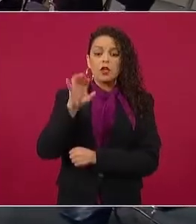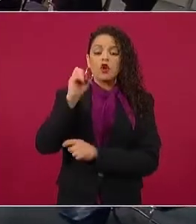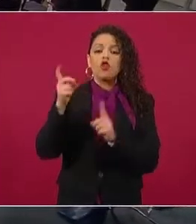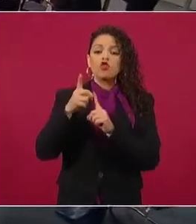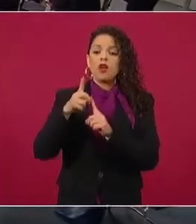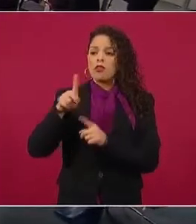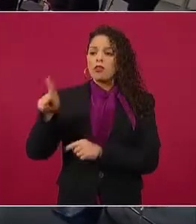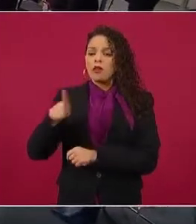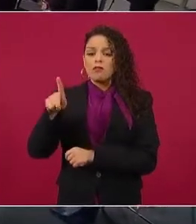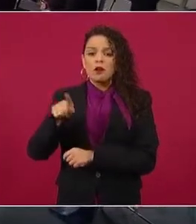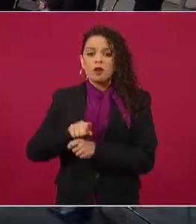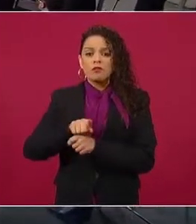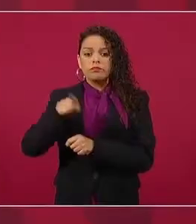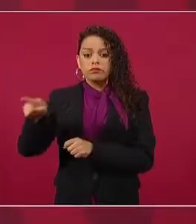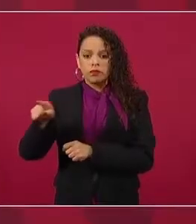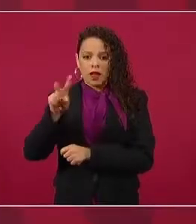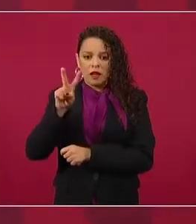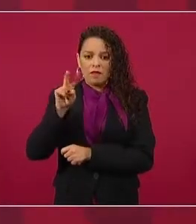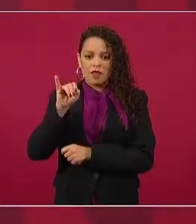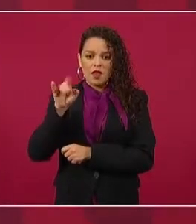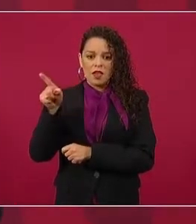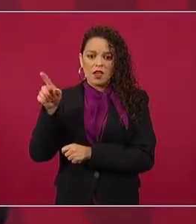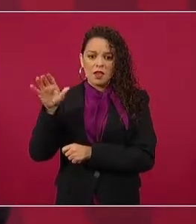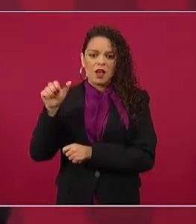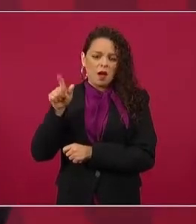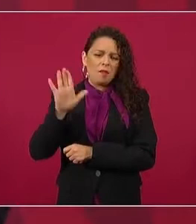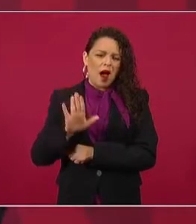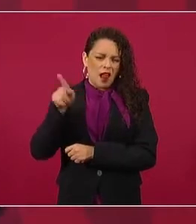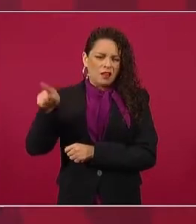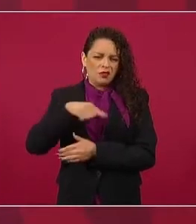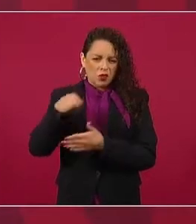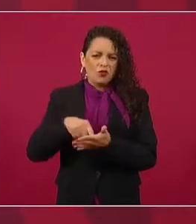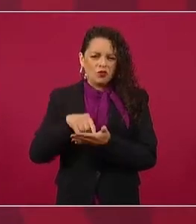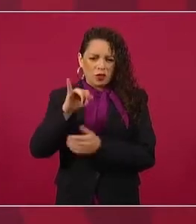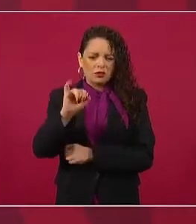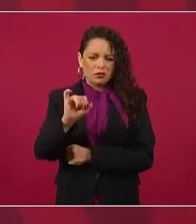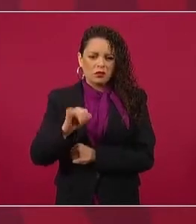ser de los pueblos de ellos? Yo creo que Bicam. Pero